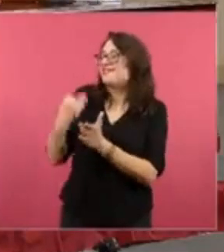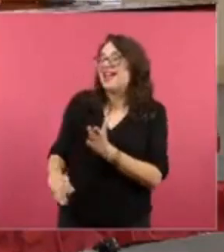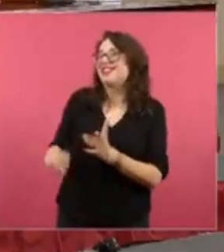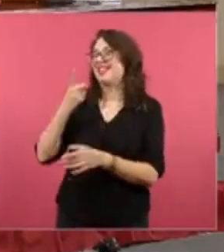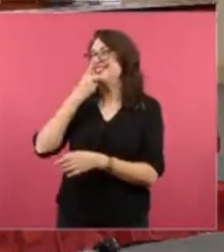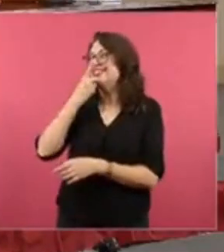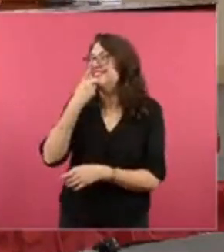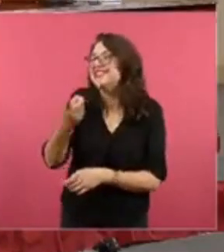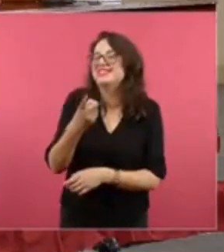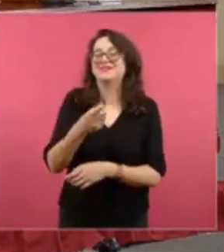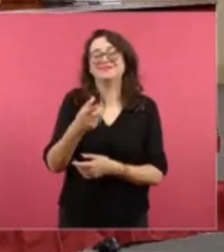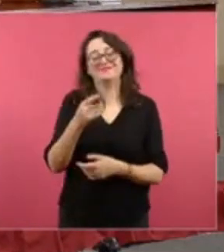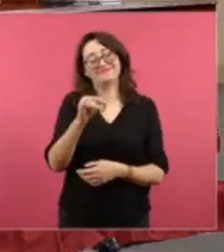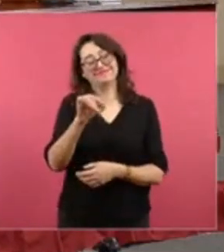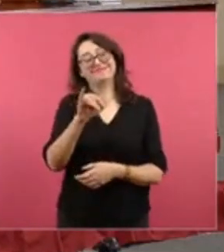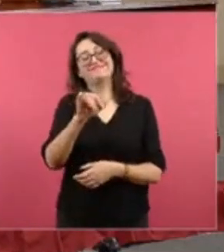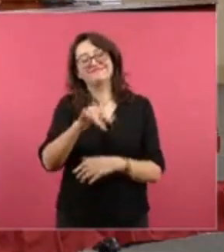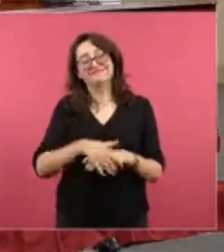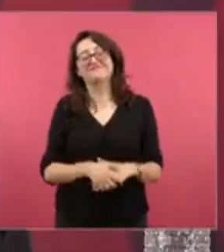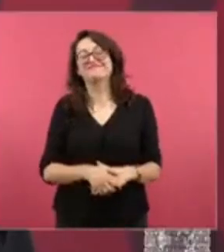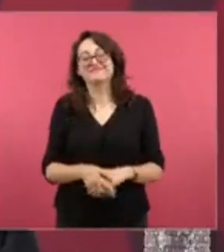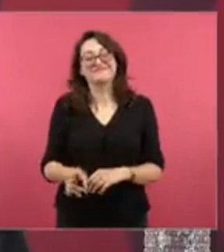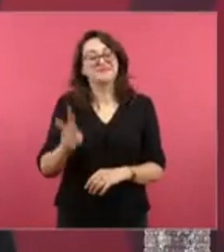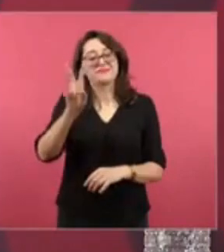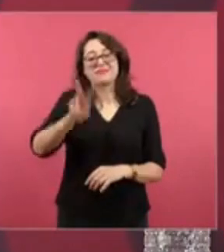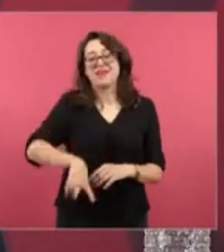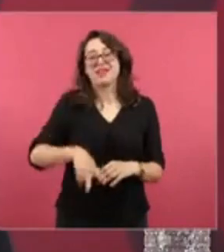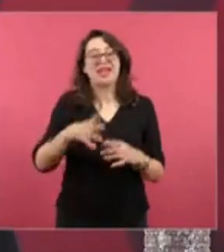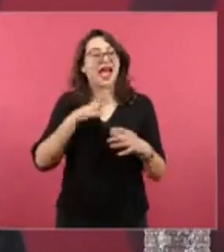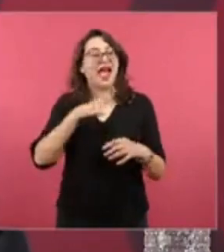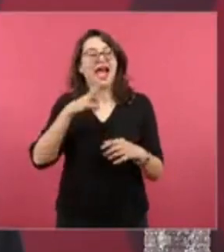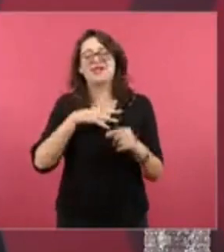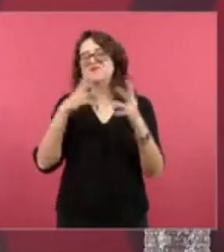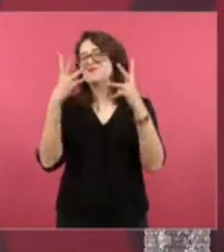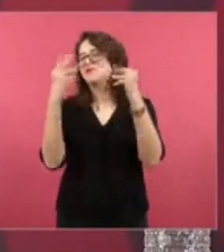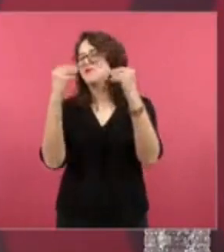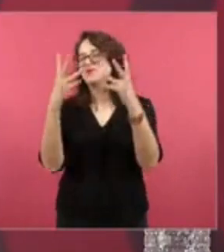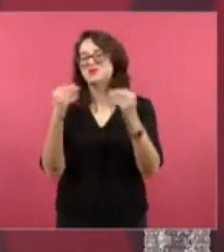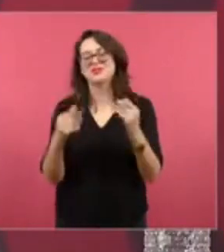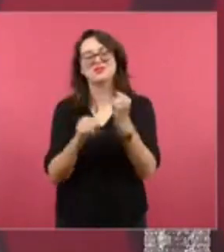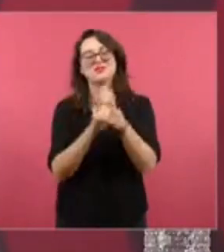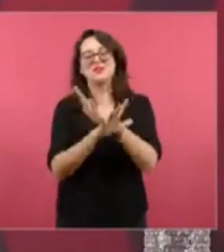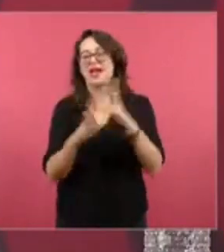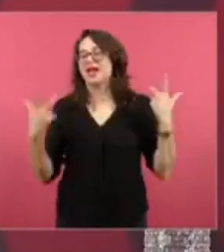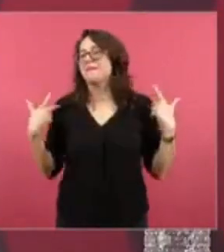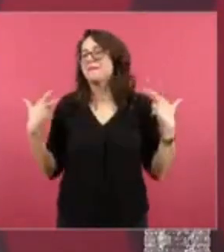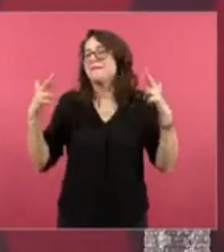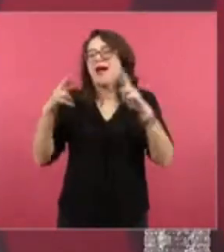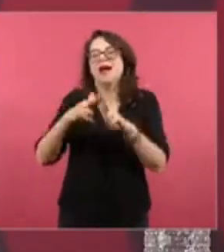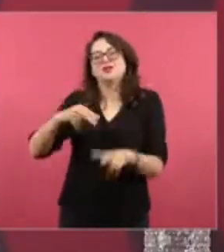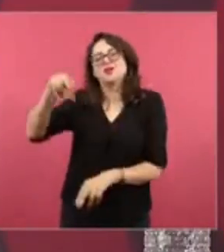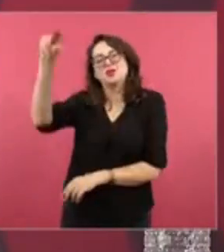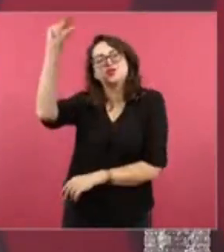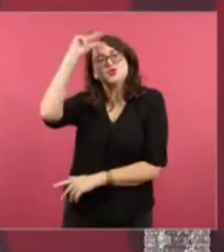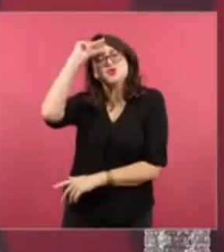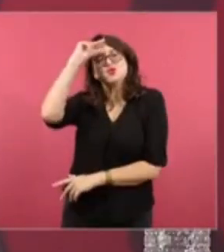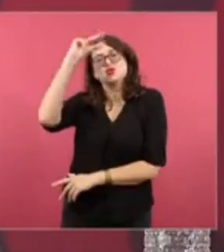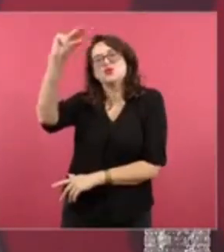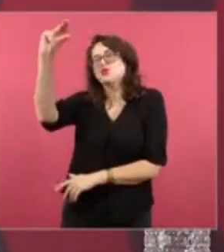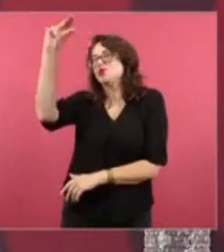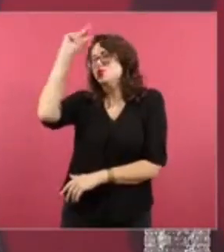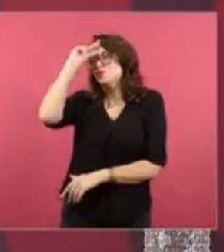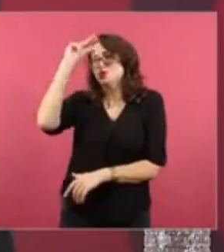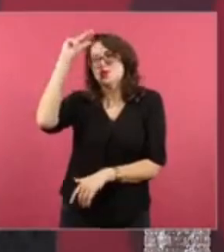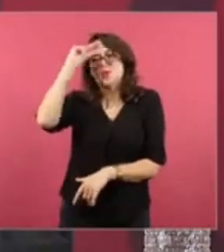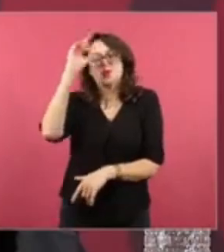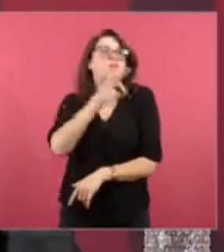hay tanto que comentar, tanto que decir, tanto que aprender de las maestras, de los maestros, de quienes están de